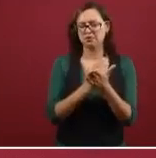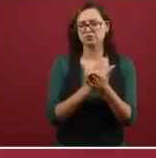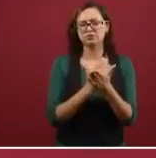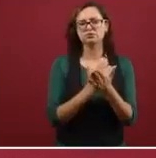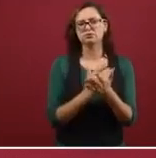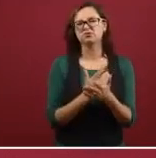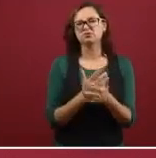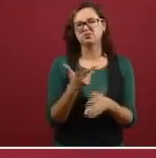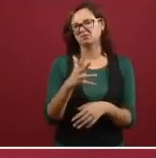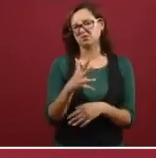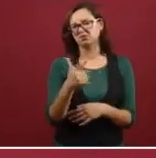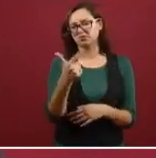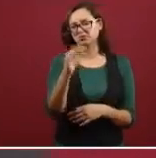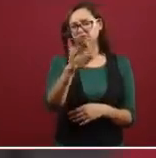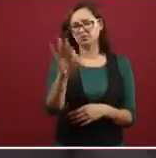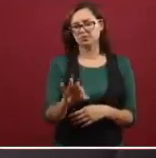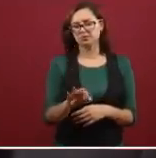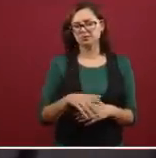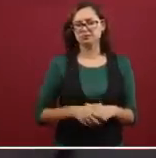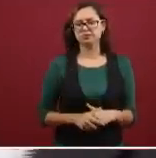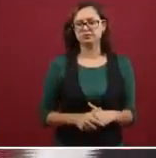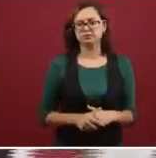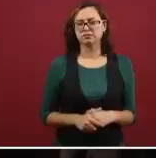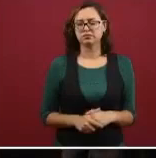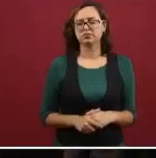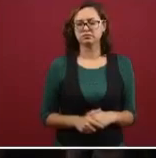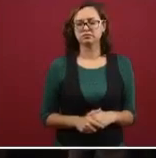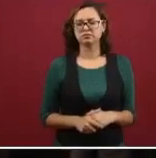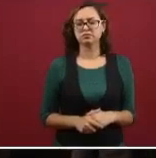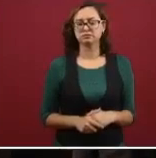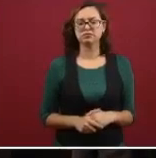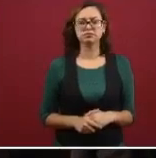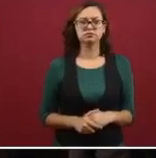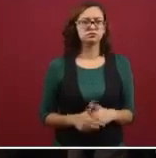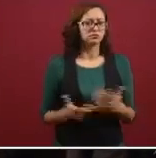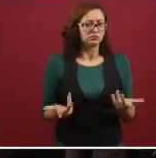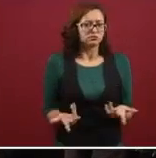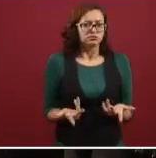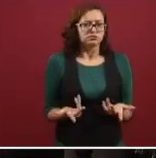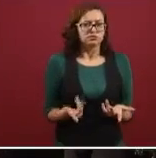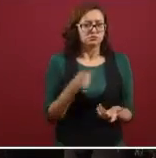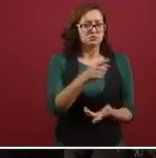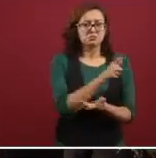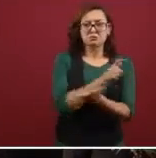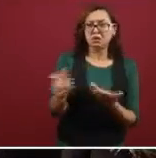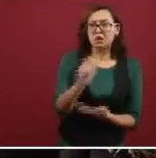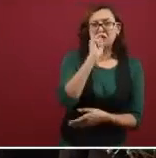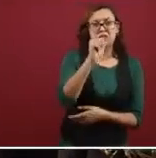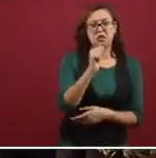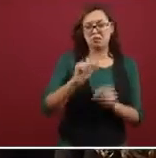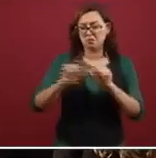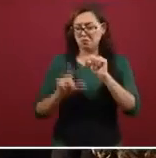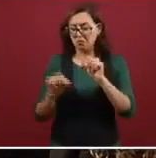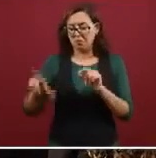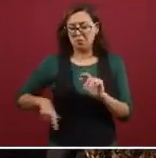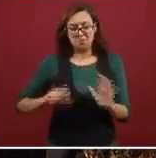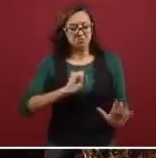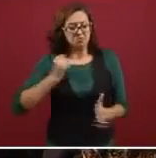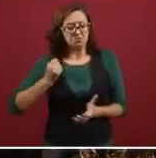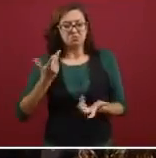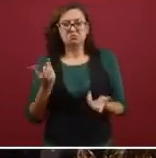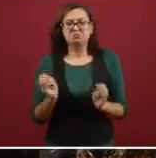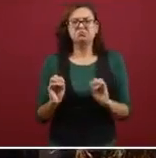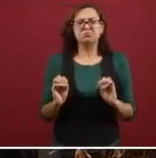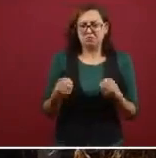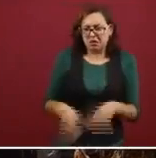el 7%. ¿Y tienen contemplado de dónde saldrían esos recursos? Sí, para de una mejor recaudación. O